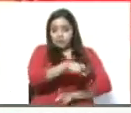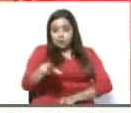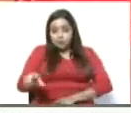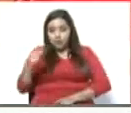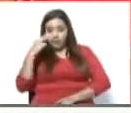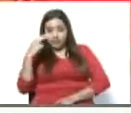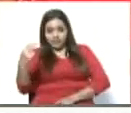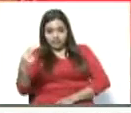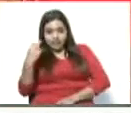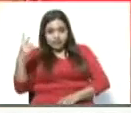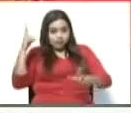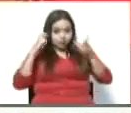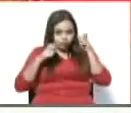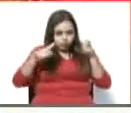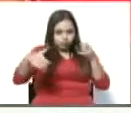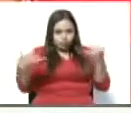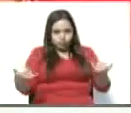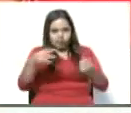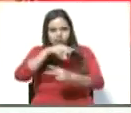escuchan.